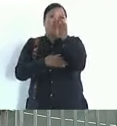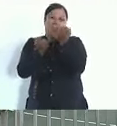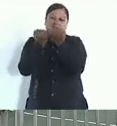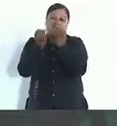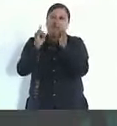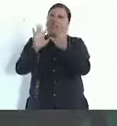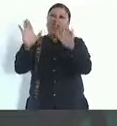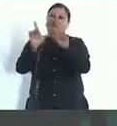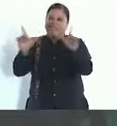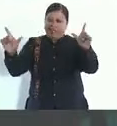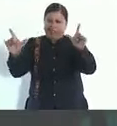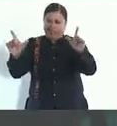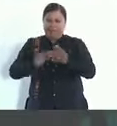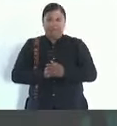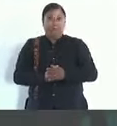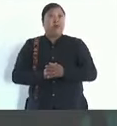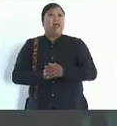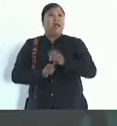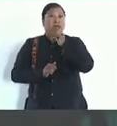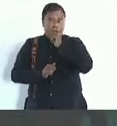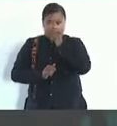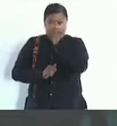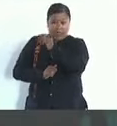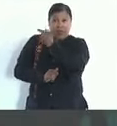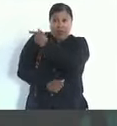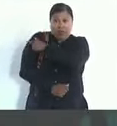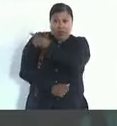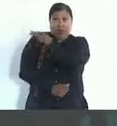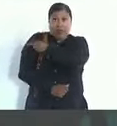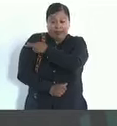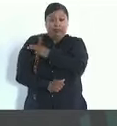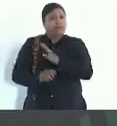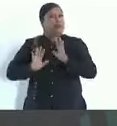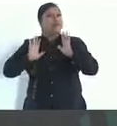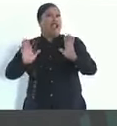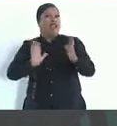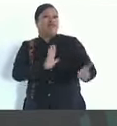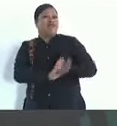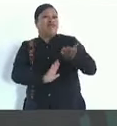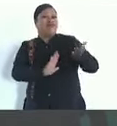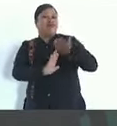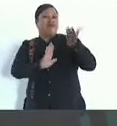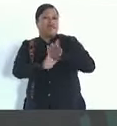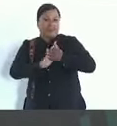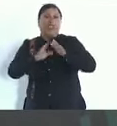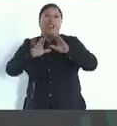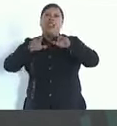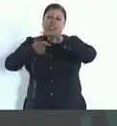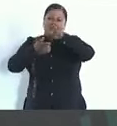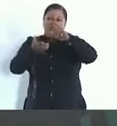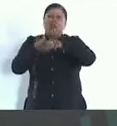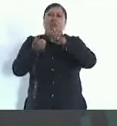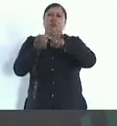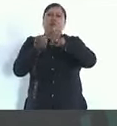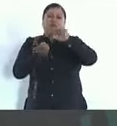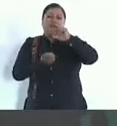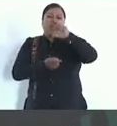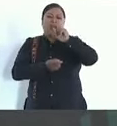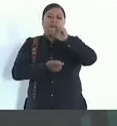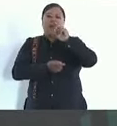año. También la propia Guardia Nacional tiene ya construida una compañía en Acatlán de